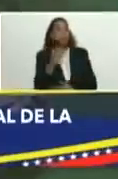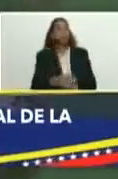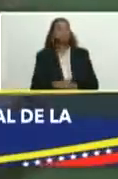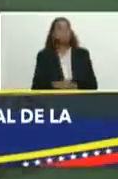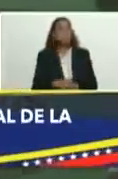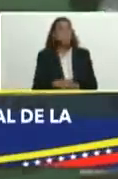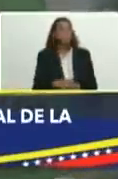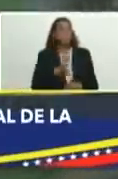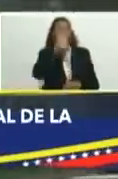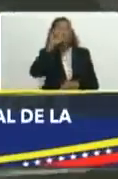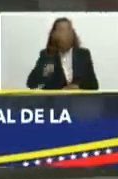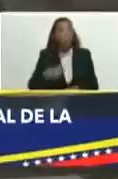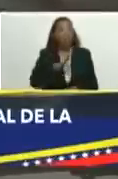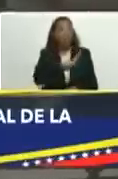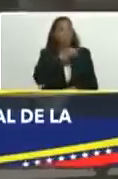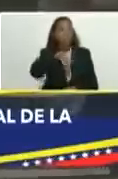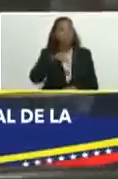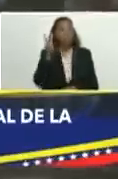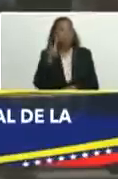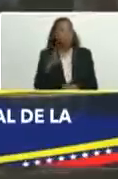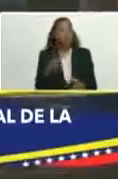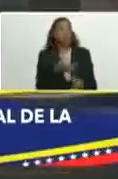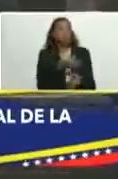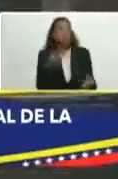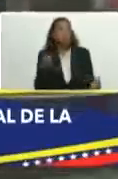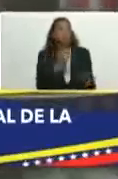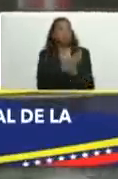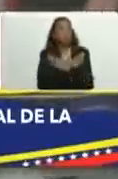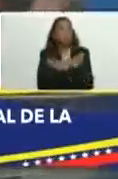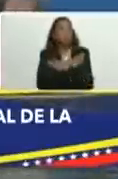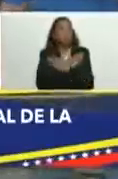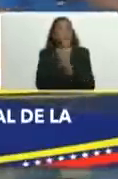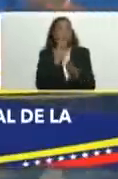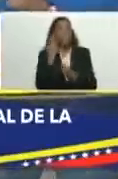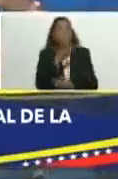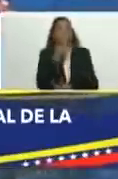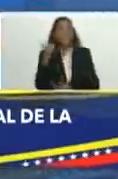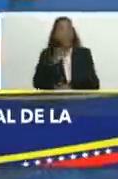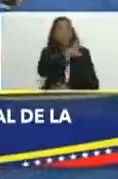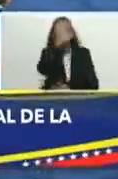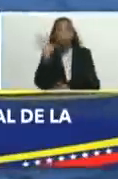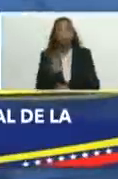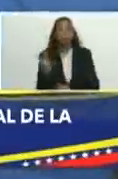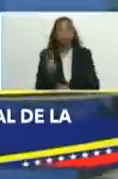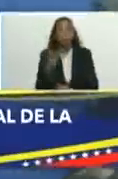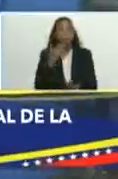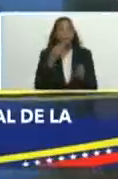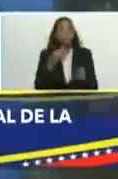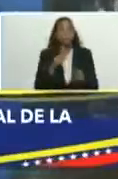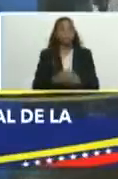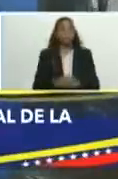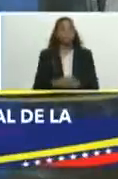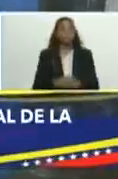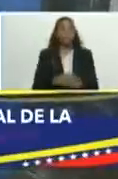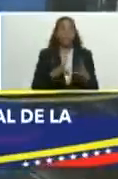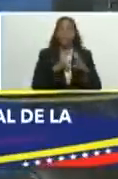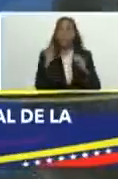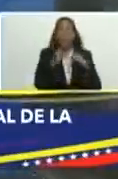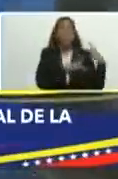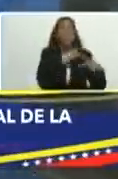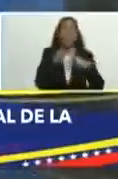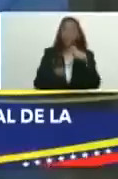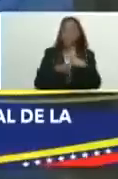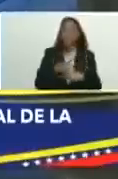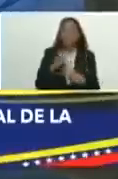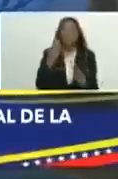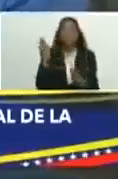Compra tu caucho Black Eagle. Así es. Bueno, el mejor del mercado, pues. Este es todo el proceso, pues, aquí en